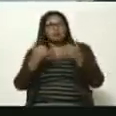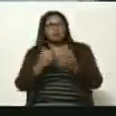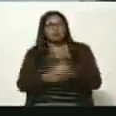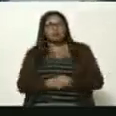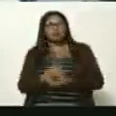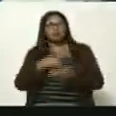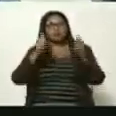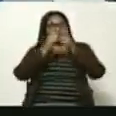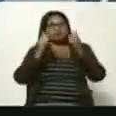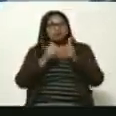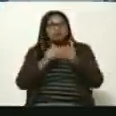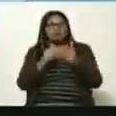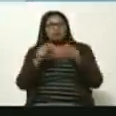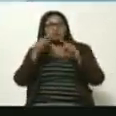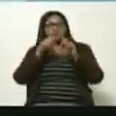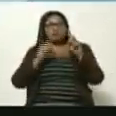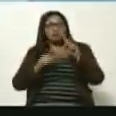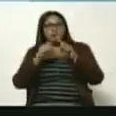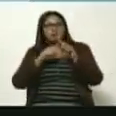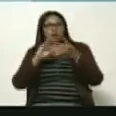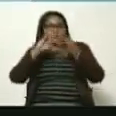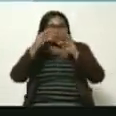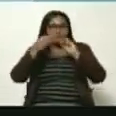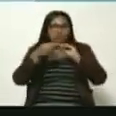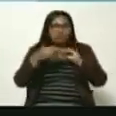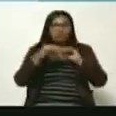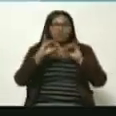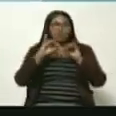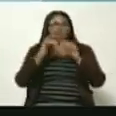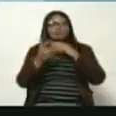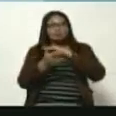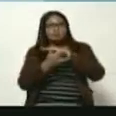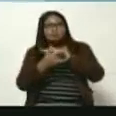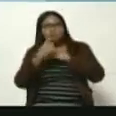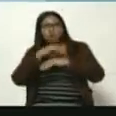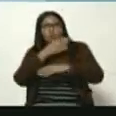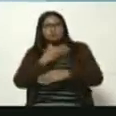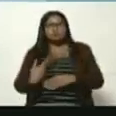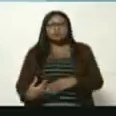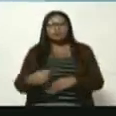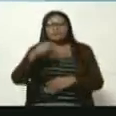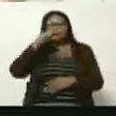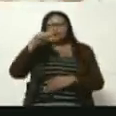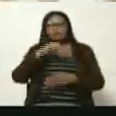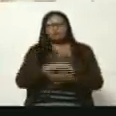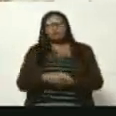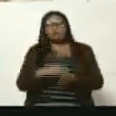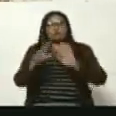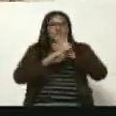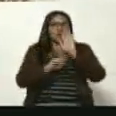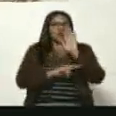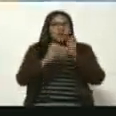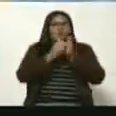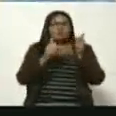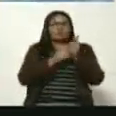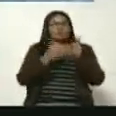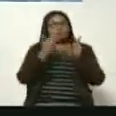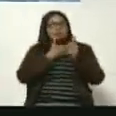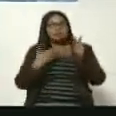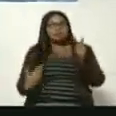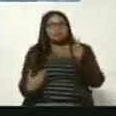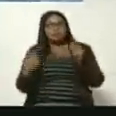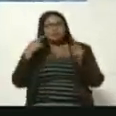sistemas electrónicos y adecuación tecnológica. El presidente de la República, Nicolás Maduro, instruyó a la vicepresidenta